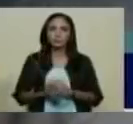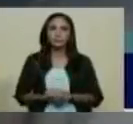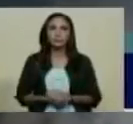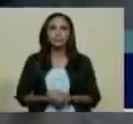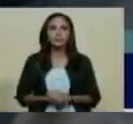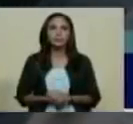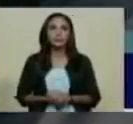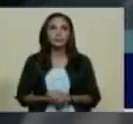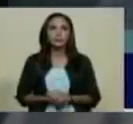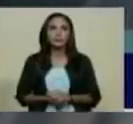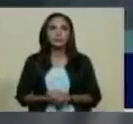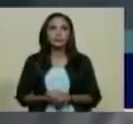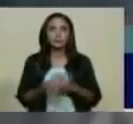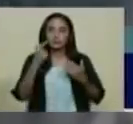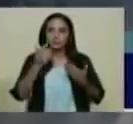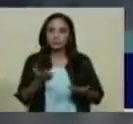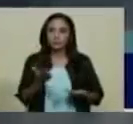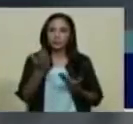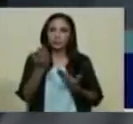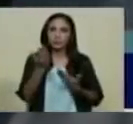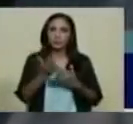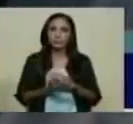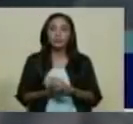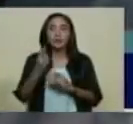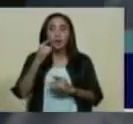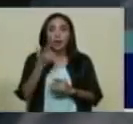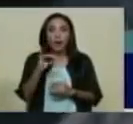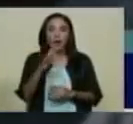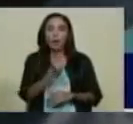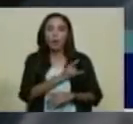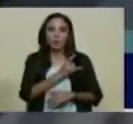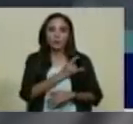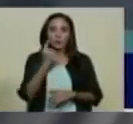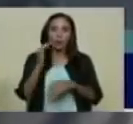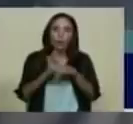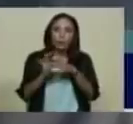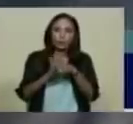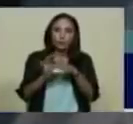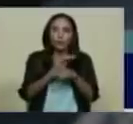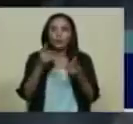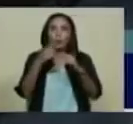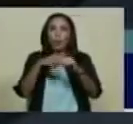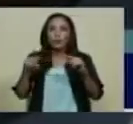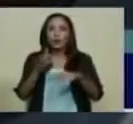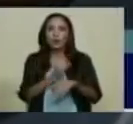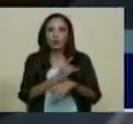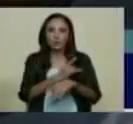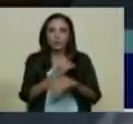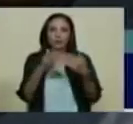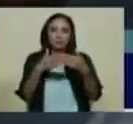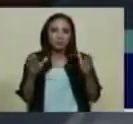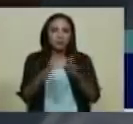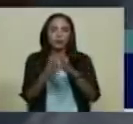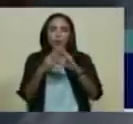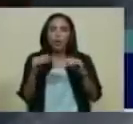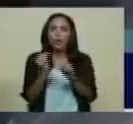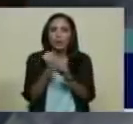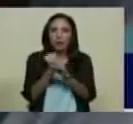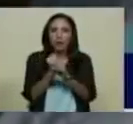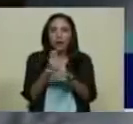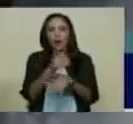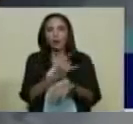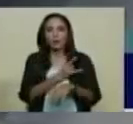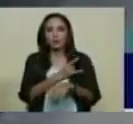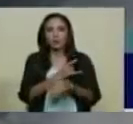en la Carlota. Sabemos que allí tenemos, esta universidad aquí funciona su sede principal, pero va a tener una particularidad, presidente. Va a ser